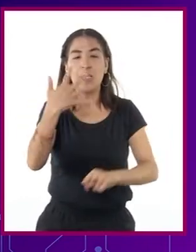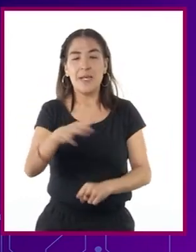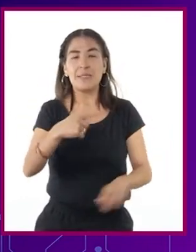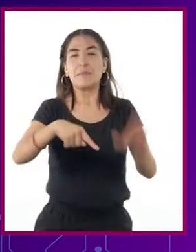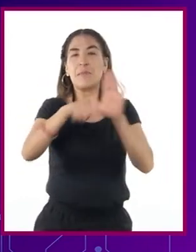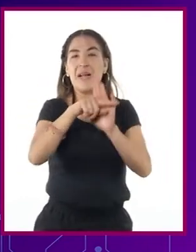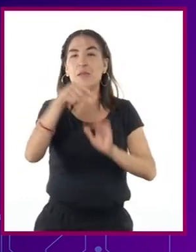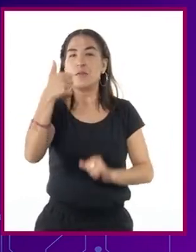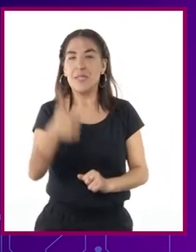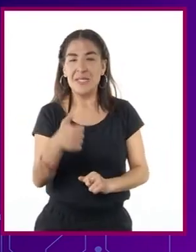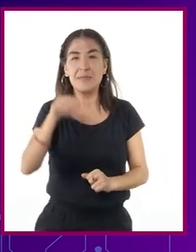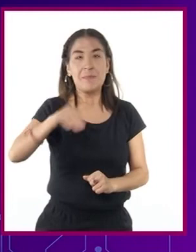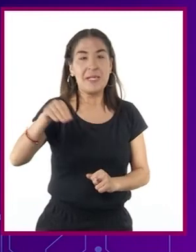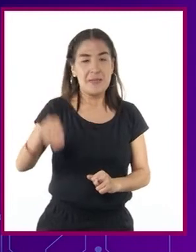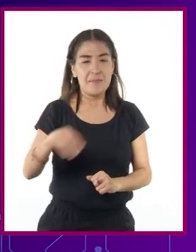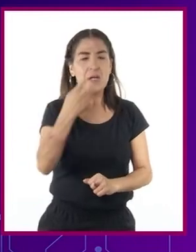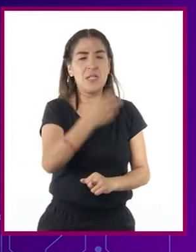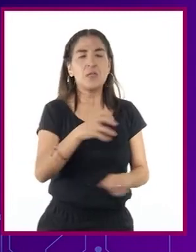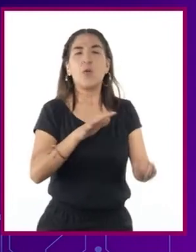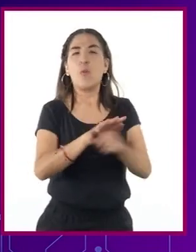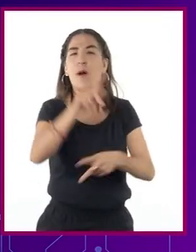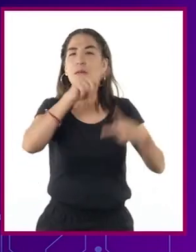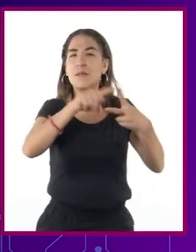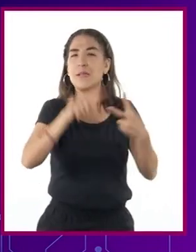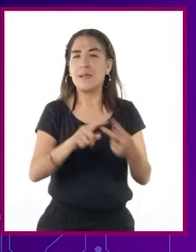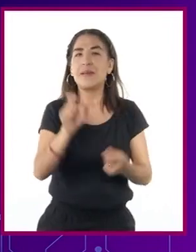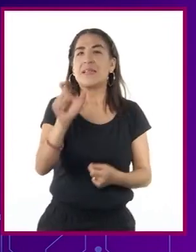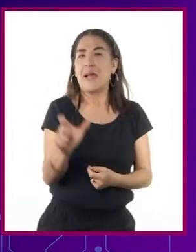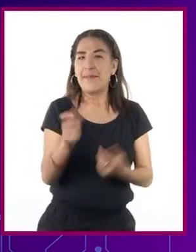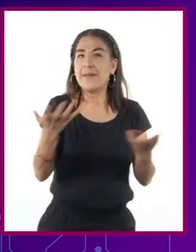la bacteria, ¿cuál de ellos es más grande?